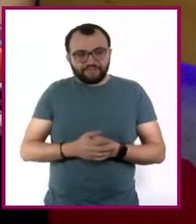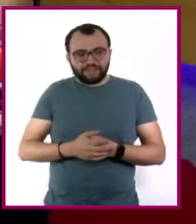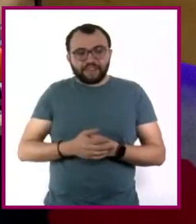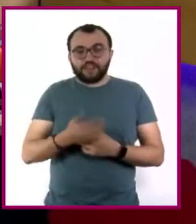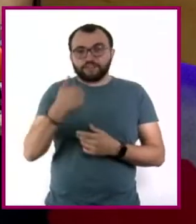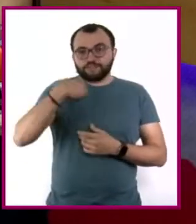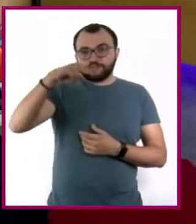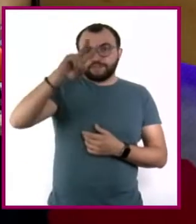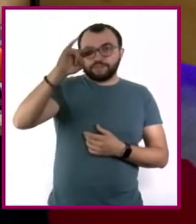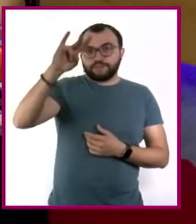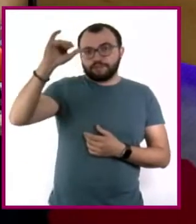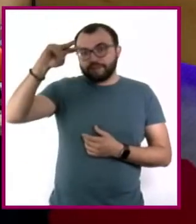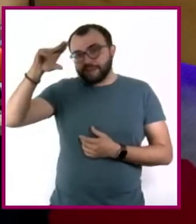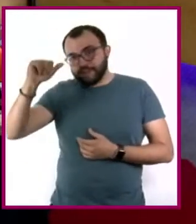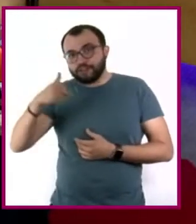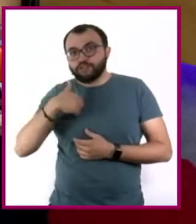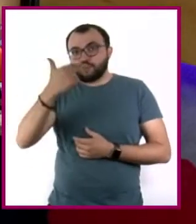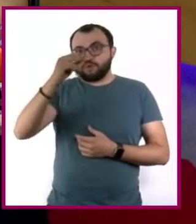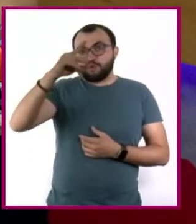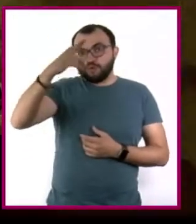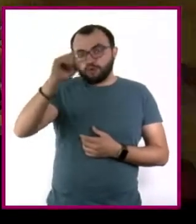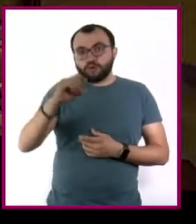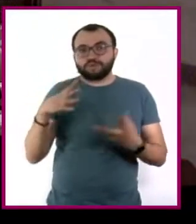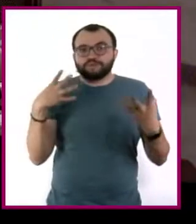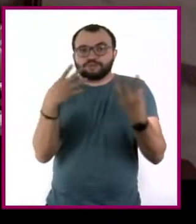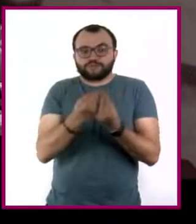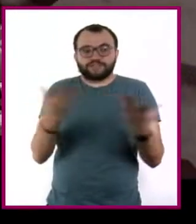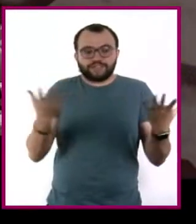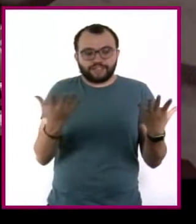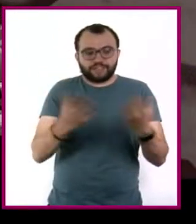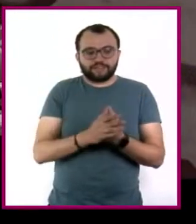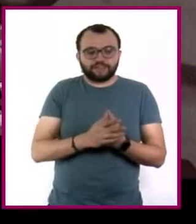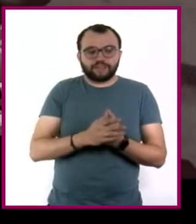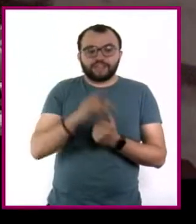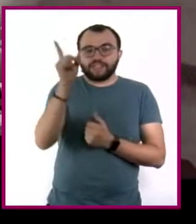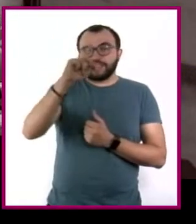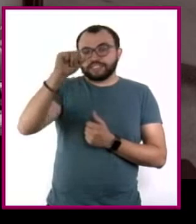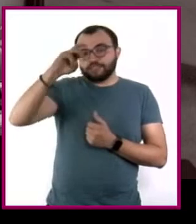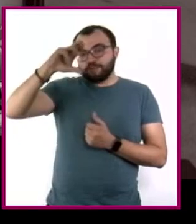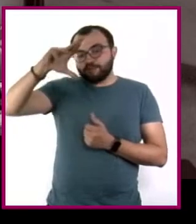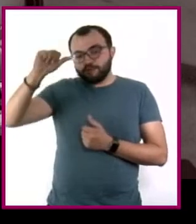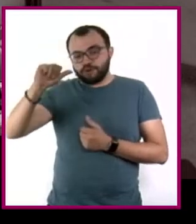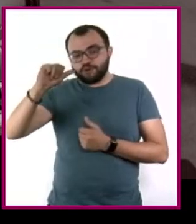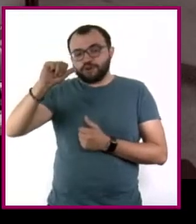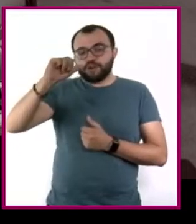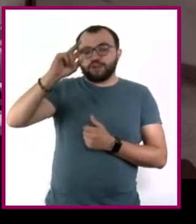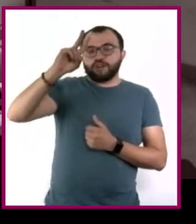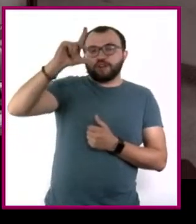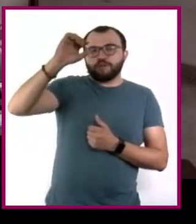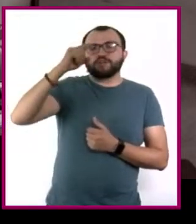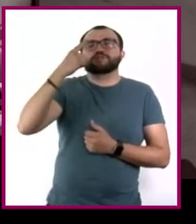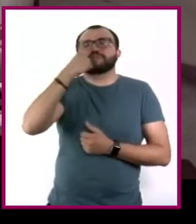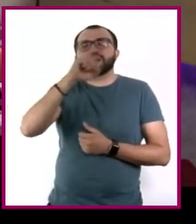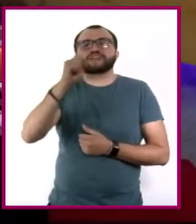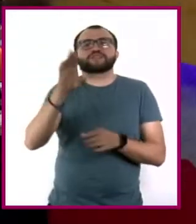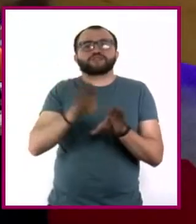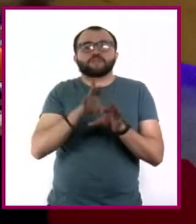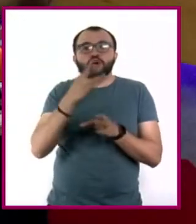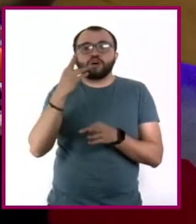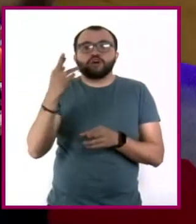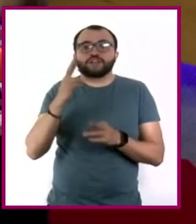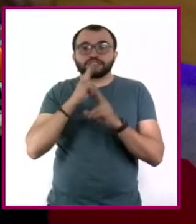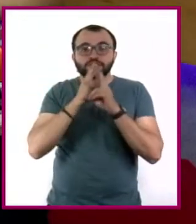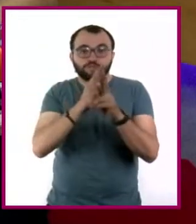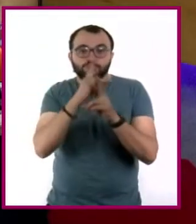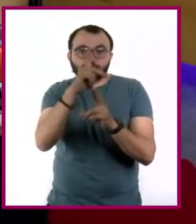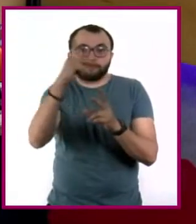soy Viviana. Y yo soy Hugo. Y juntos hacemos... ¡Zamora Blogs! Un canal para dar respuestas a sus preguntas. Bueno,